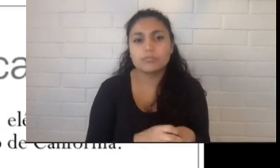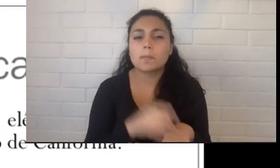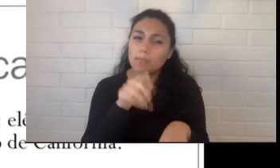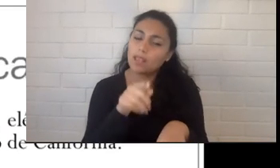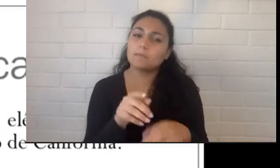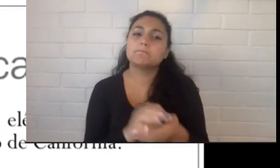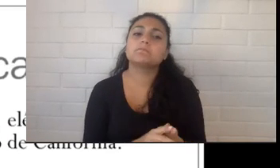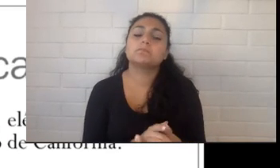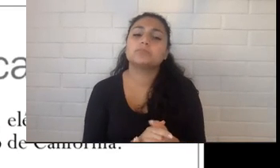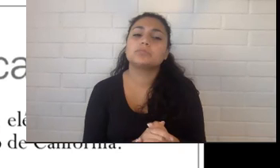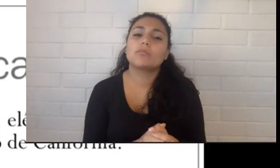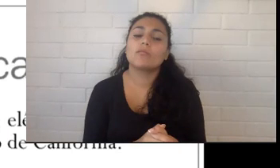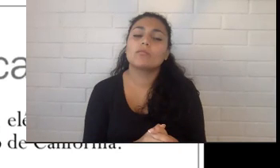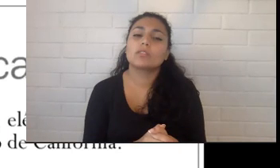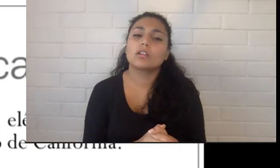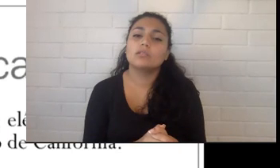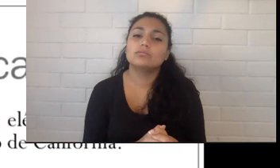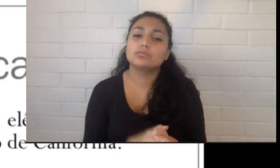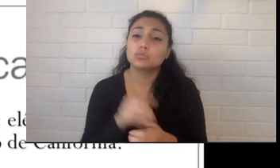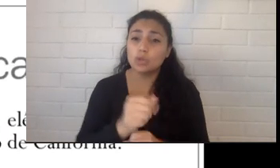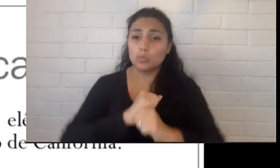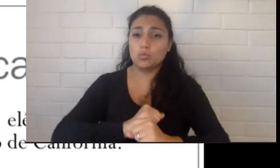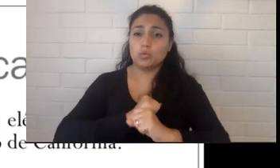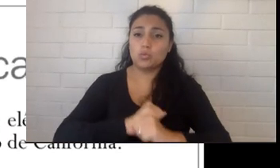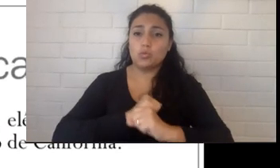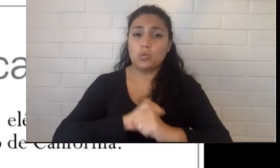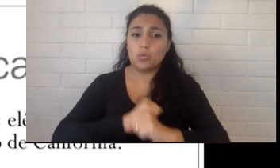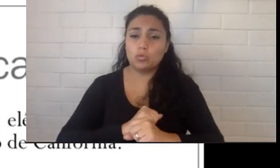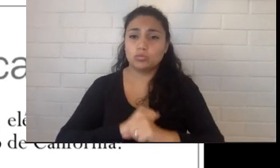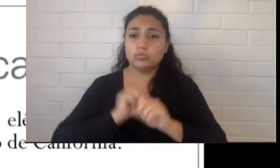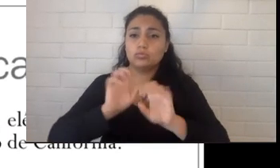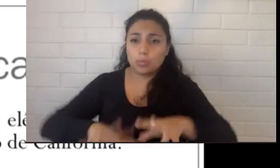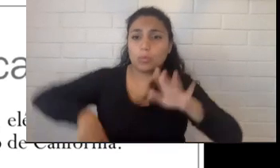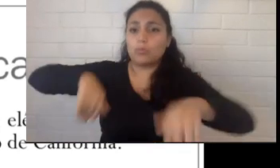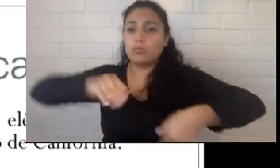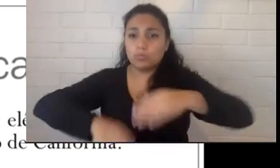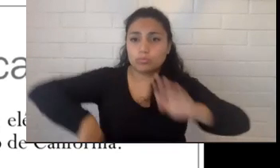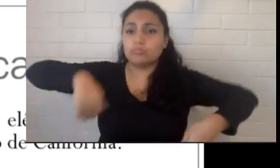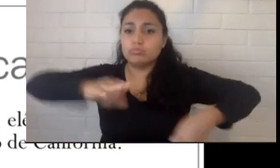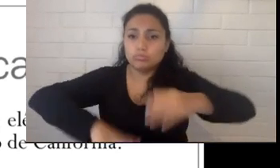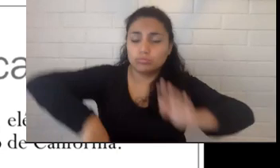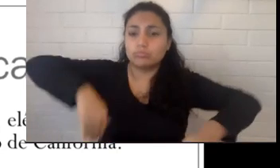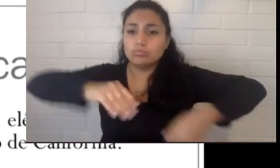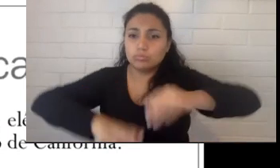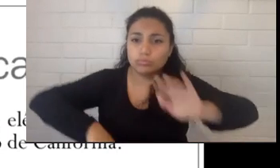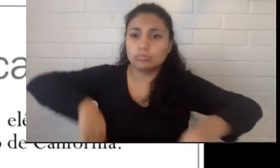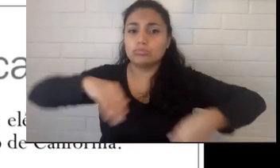miren. Tenemos un caballo que se encuentra galopando y se